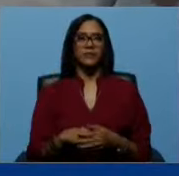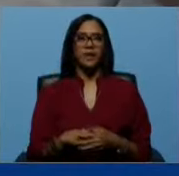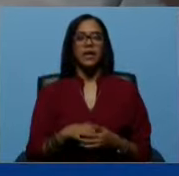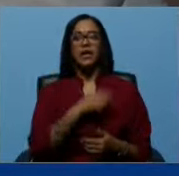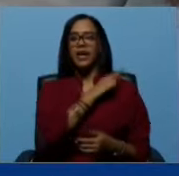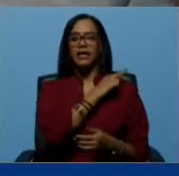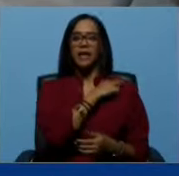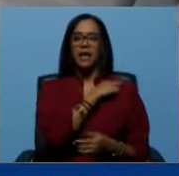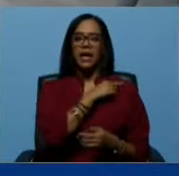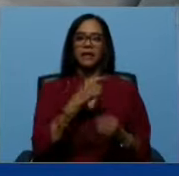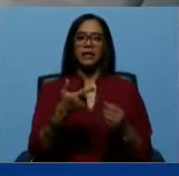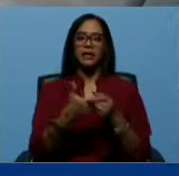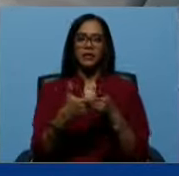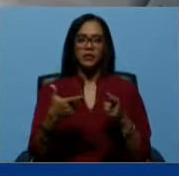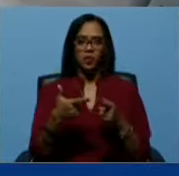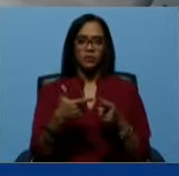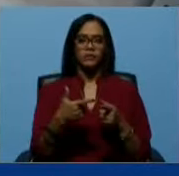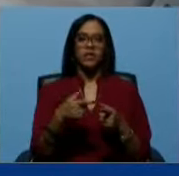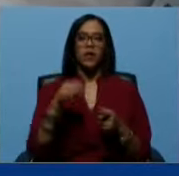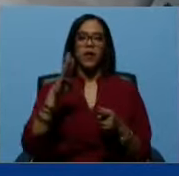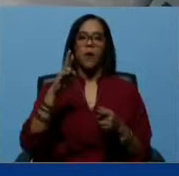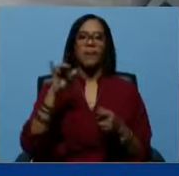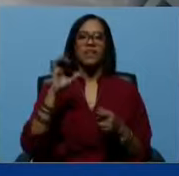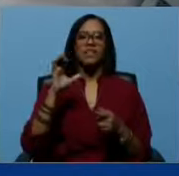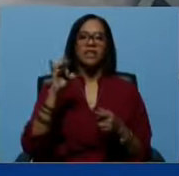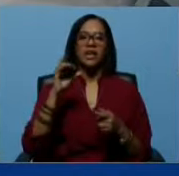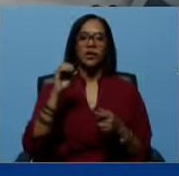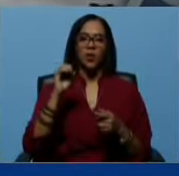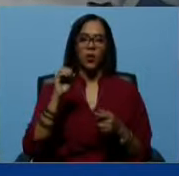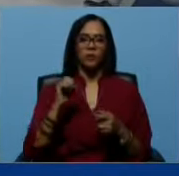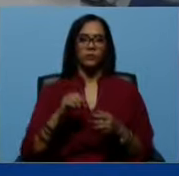General de División Briceño,